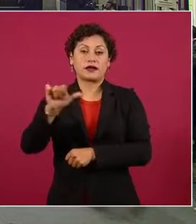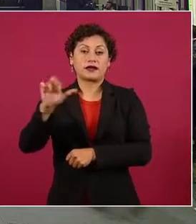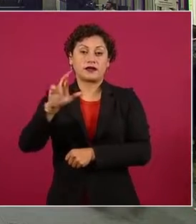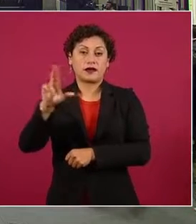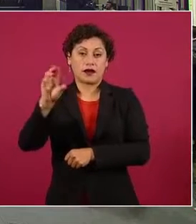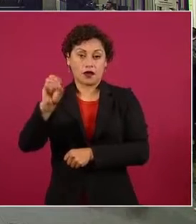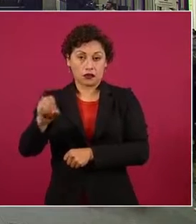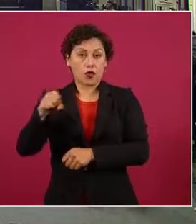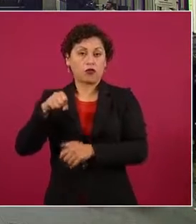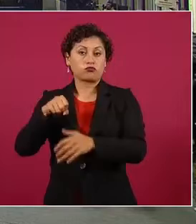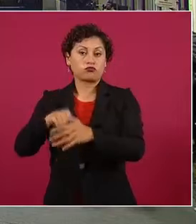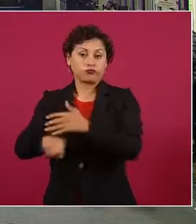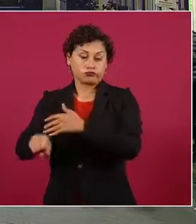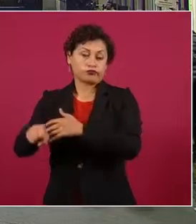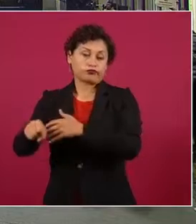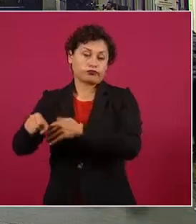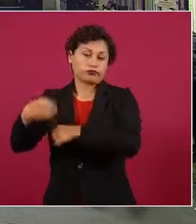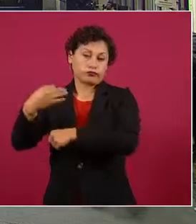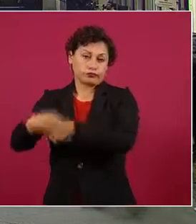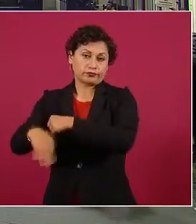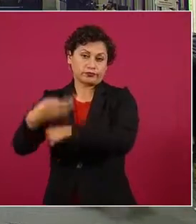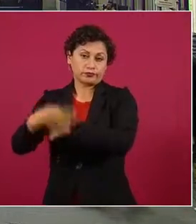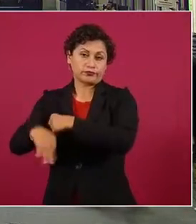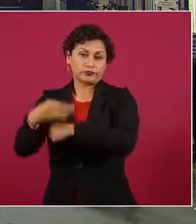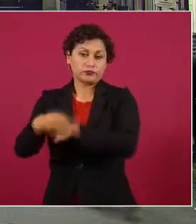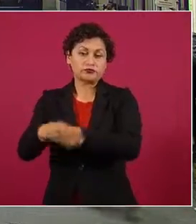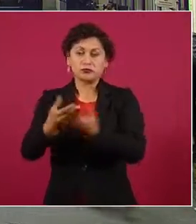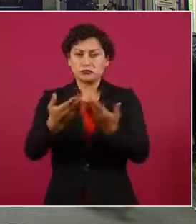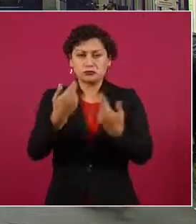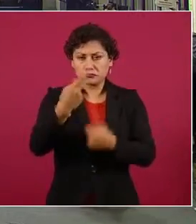nos puede dar un posicionamiento al respecto, por favor. Sí,